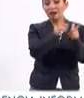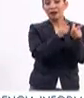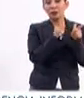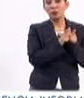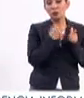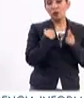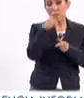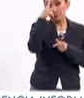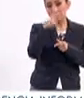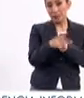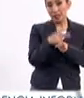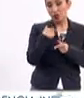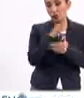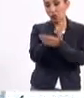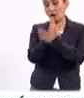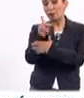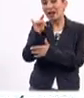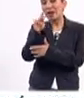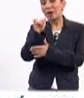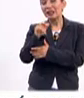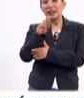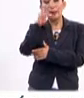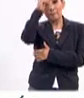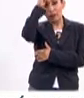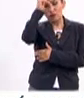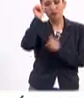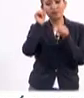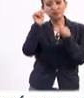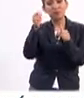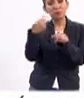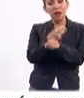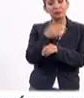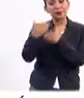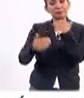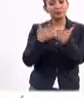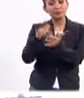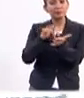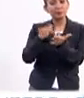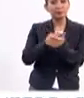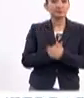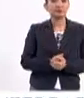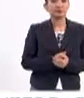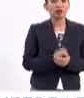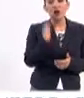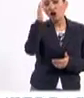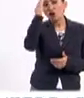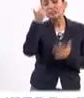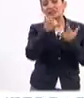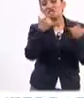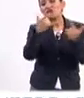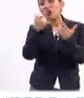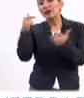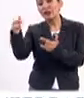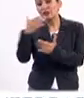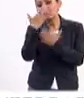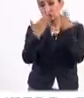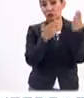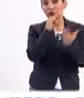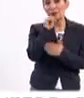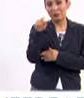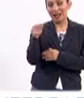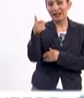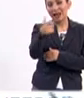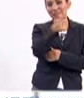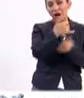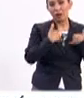delegación mexicana en los Juegos Panamericanos de Lima, Perú. Estaremos muy pendientes para llevar todos los pormenores y conocer las historias académicas también